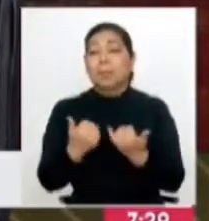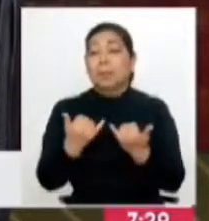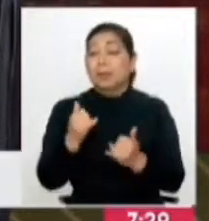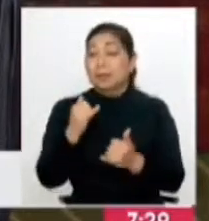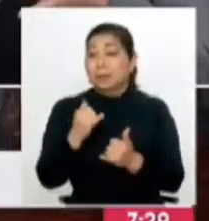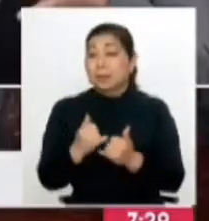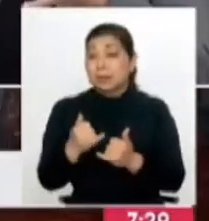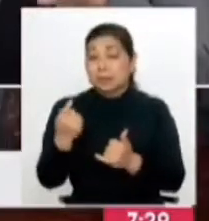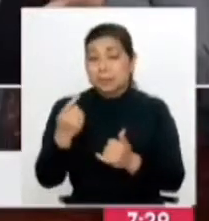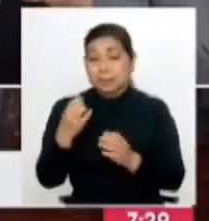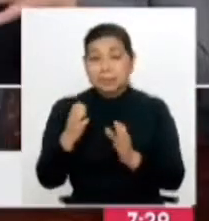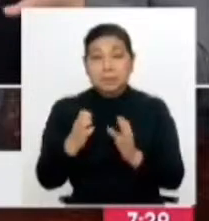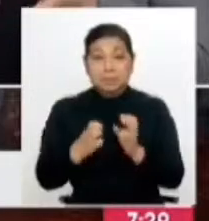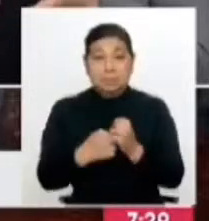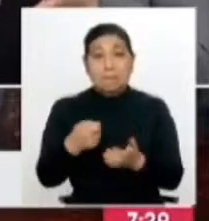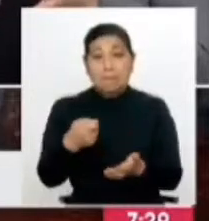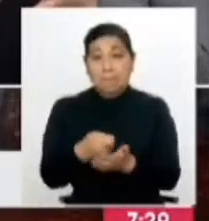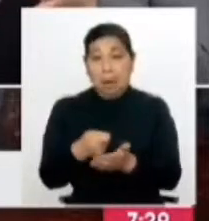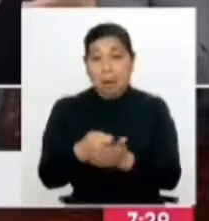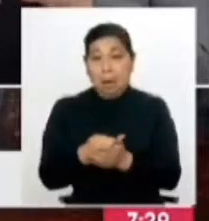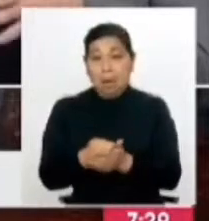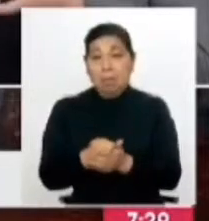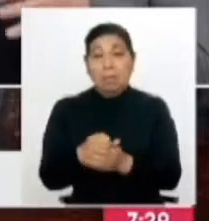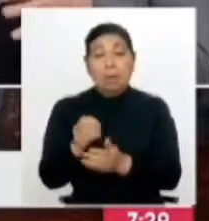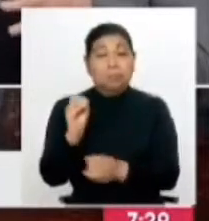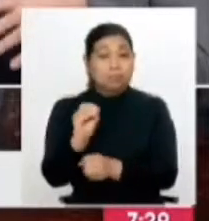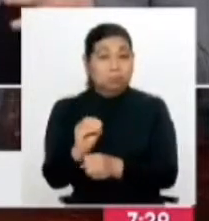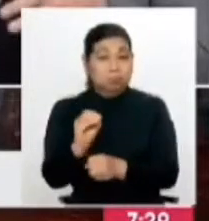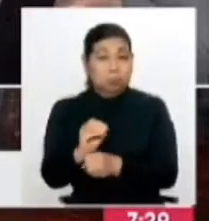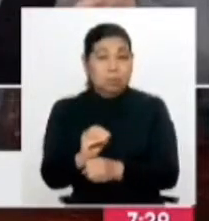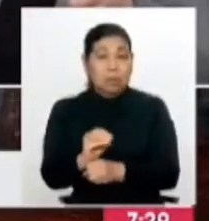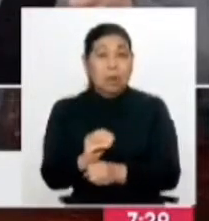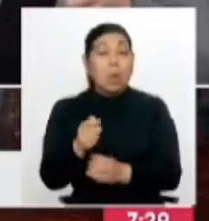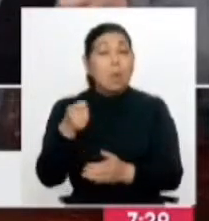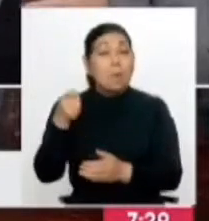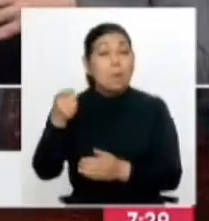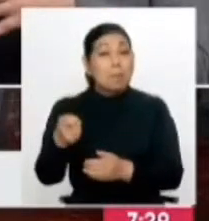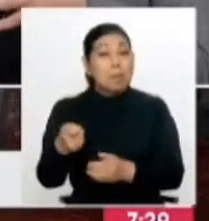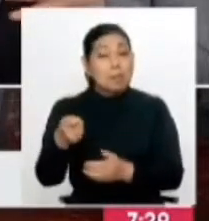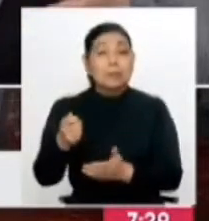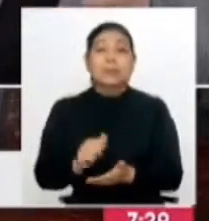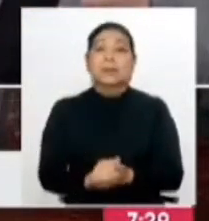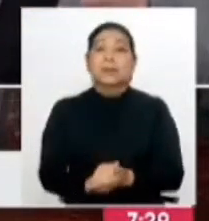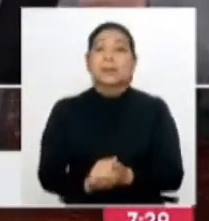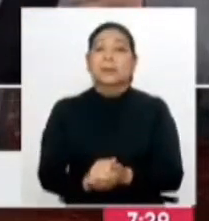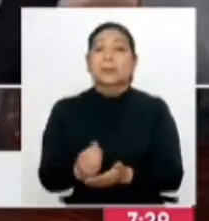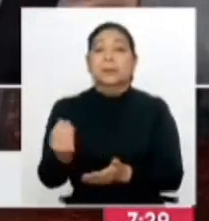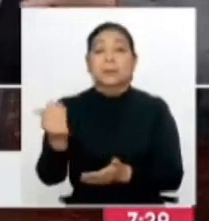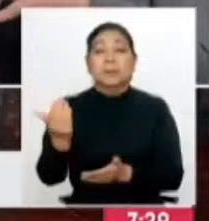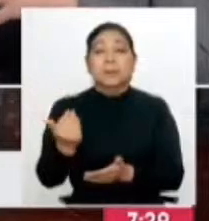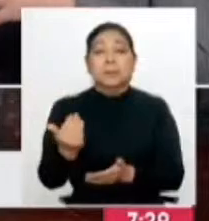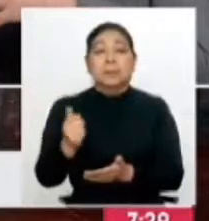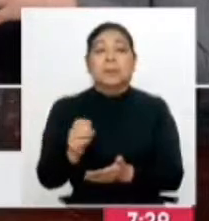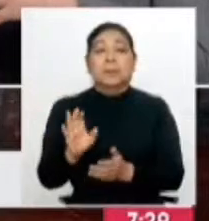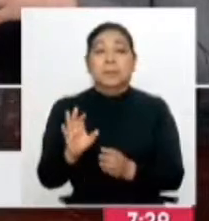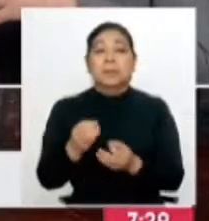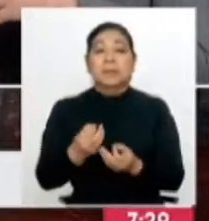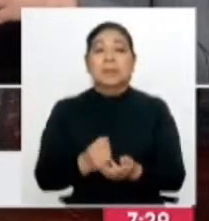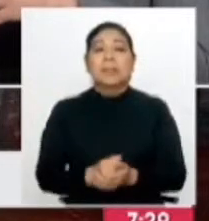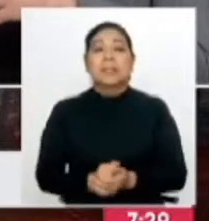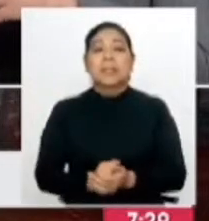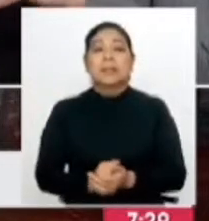se termina la primera etapa del pago del nuevo bono alimentario y se paga junto con la pensión regular que reciben estas